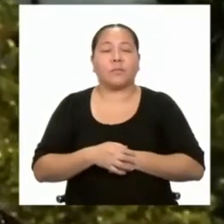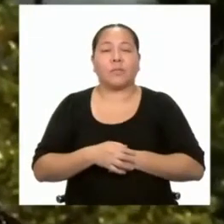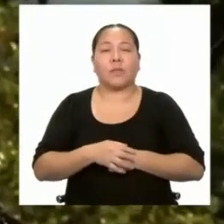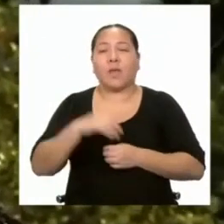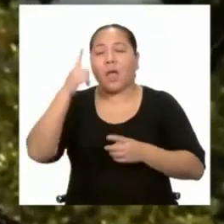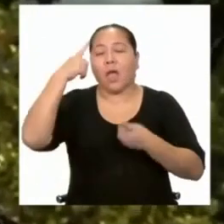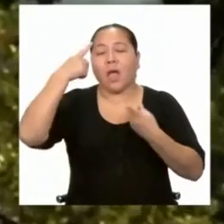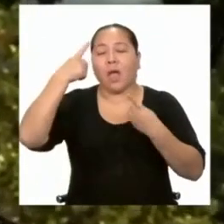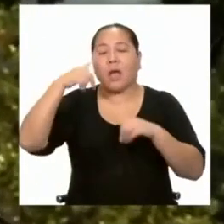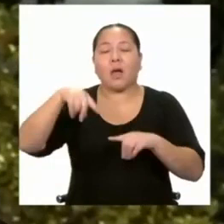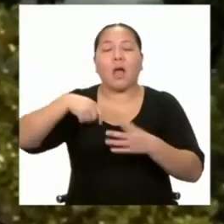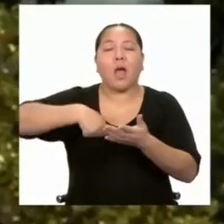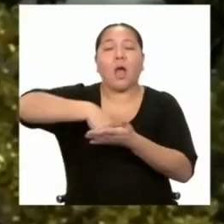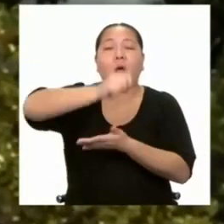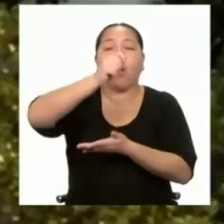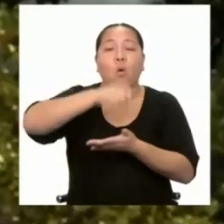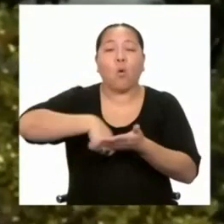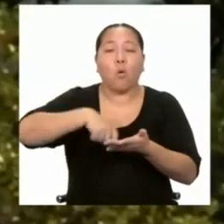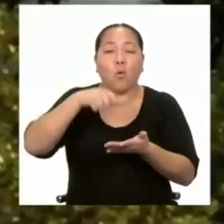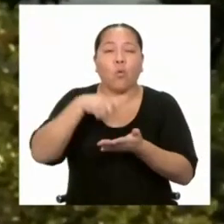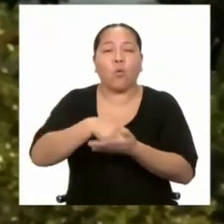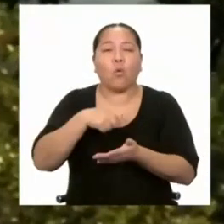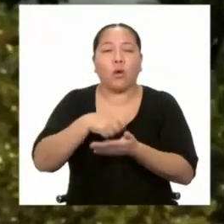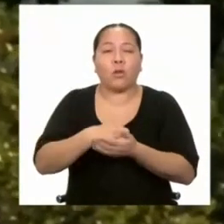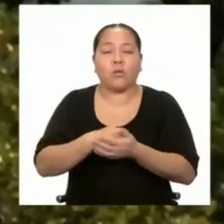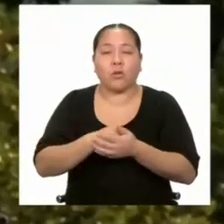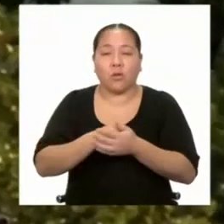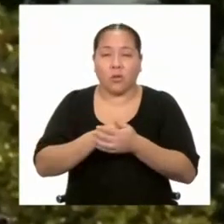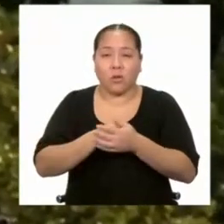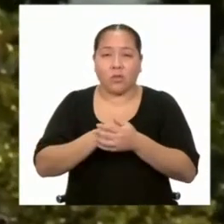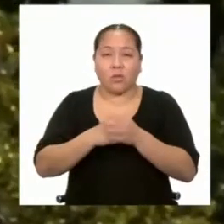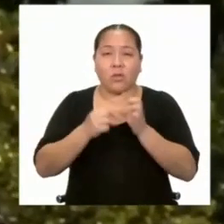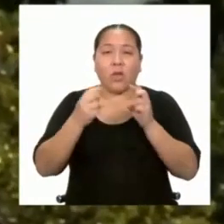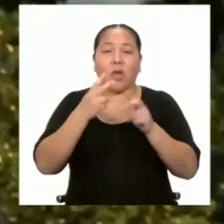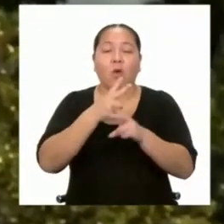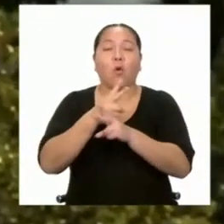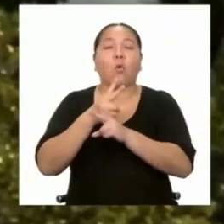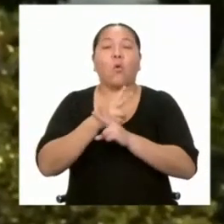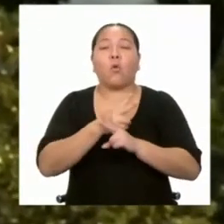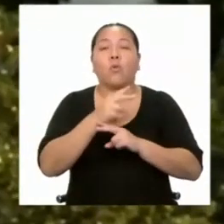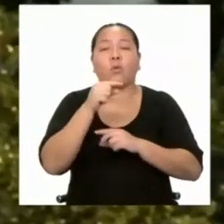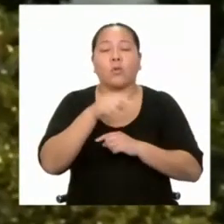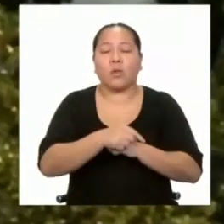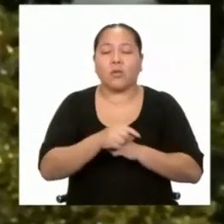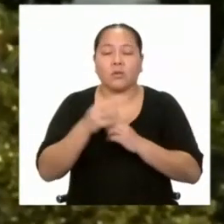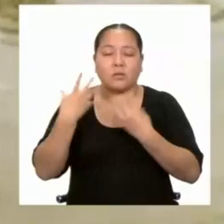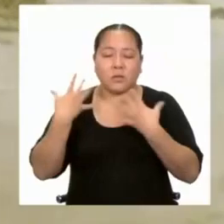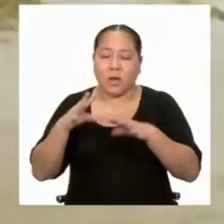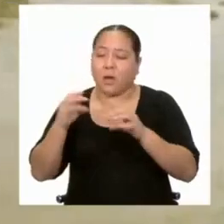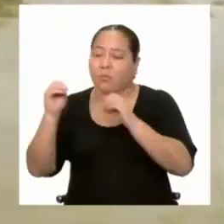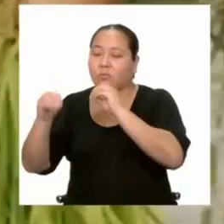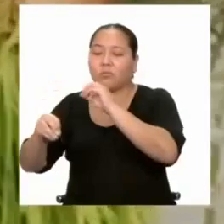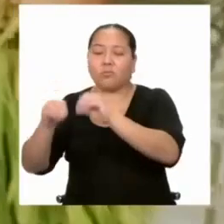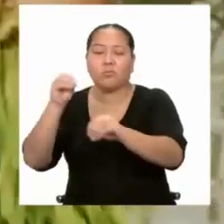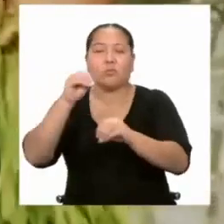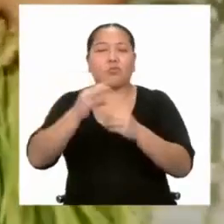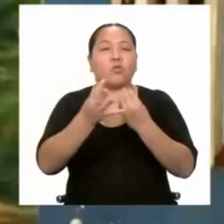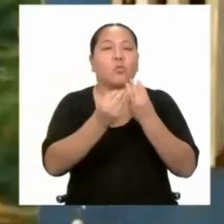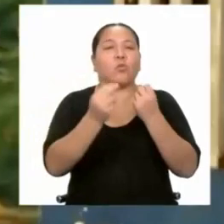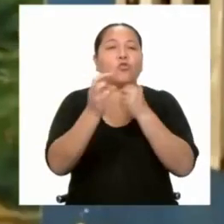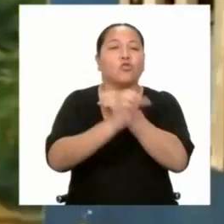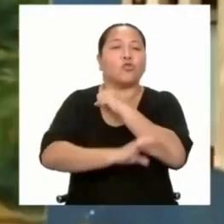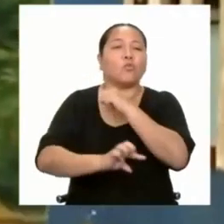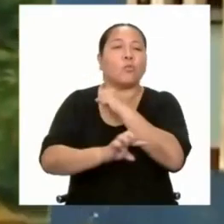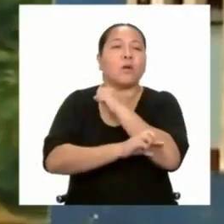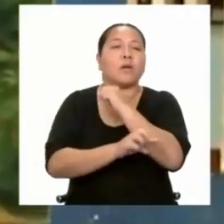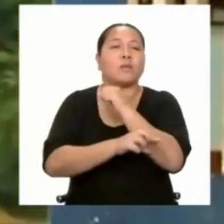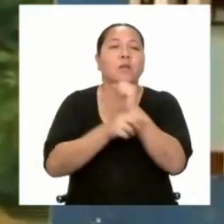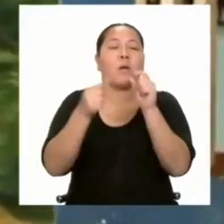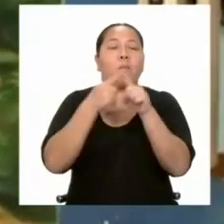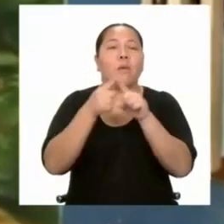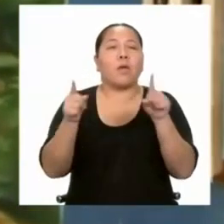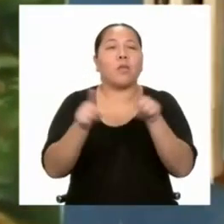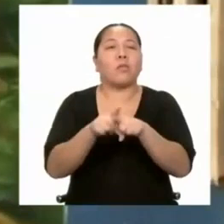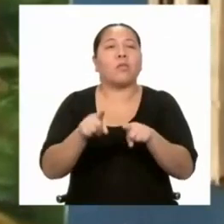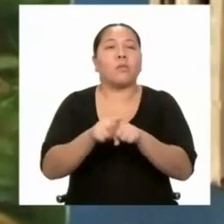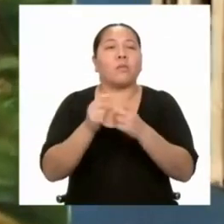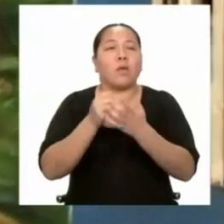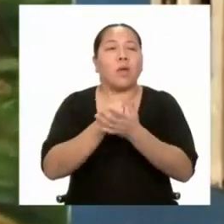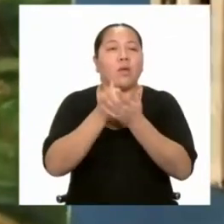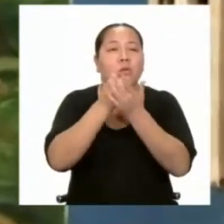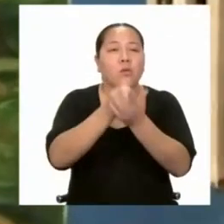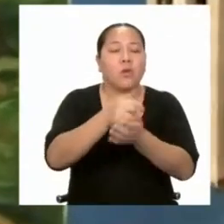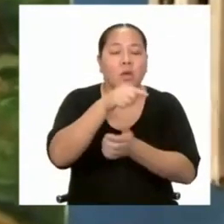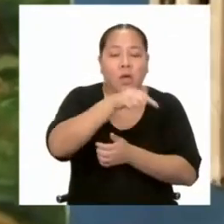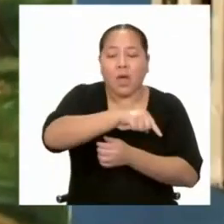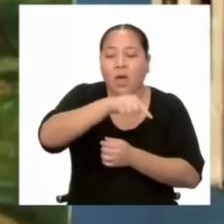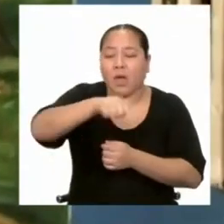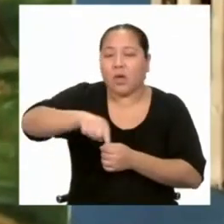una metodología que Conservación Internacional ha aplicado ya en muchos países, pero también ayuda para que